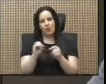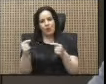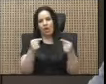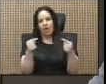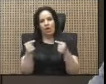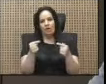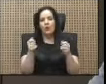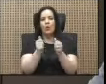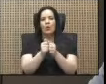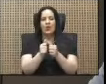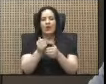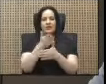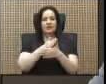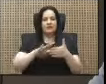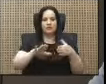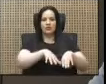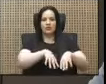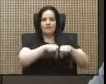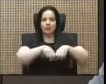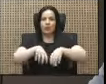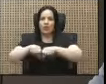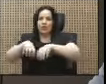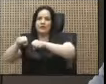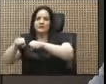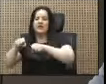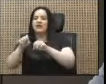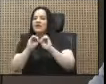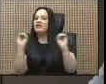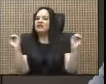poderes, ninguno.